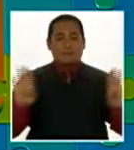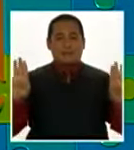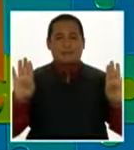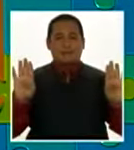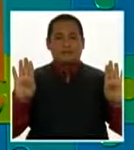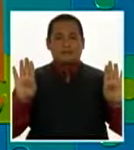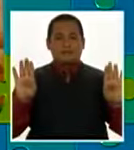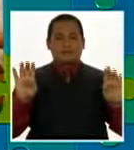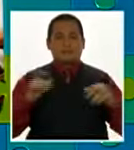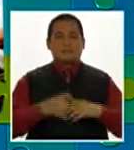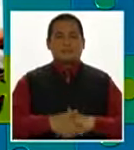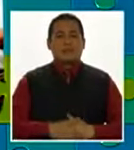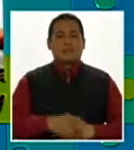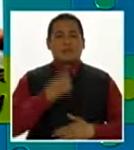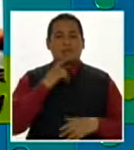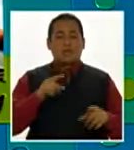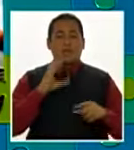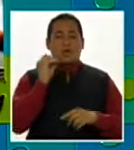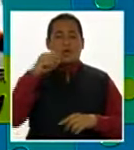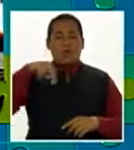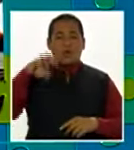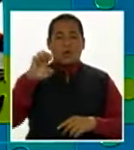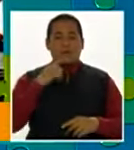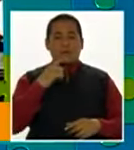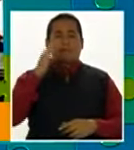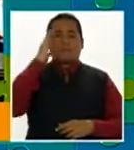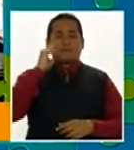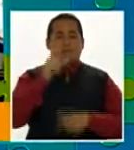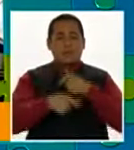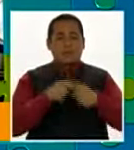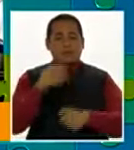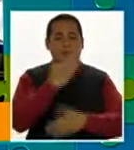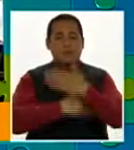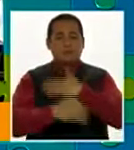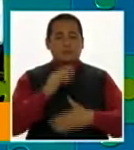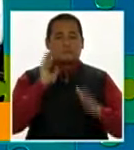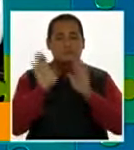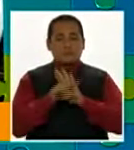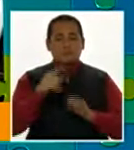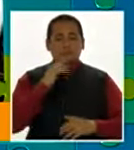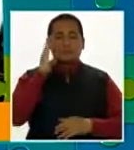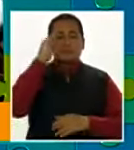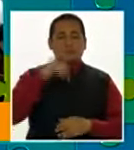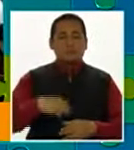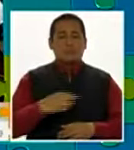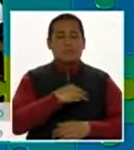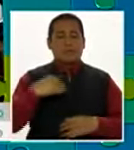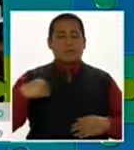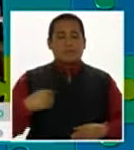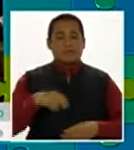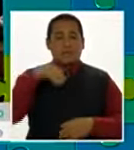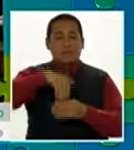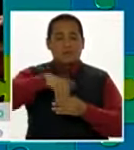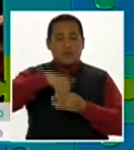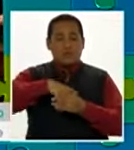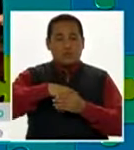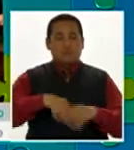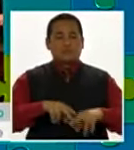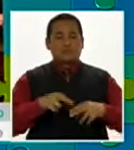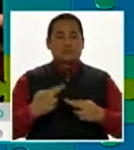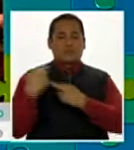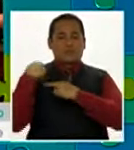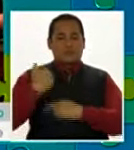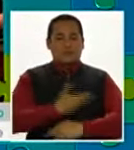Agenda sin barreras. La OMPE ha dispuesto que las personas con discapacidad que resulten designadas como miembros de mesa de